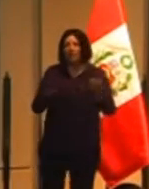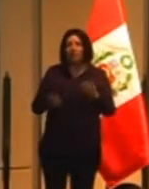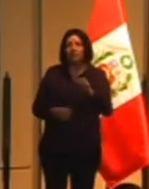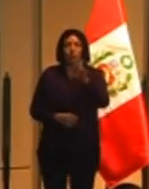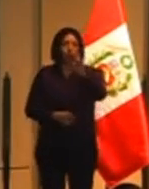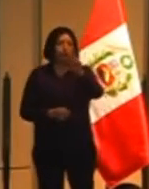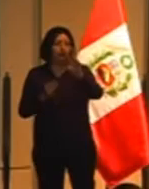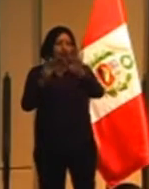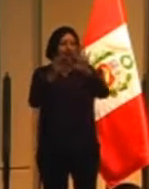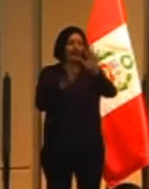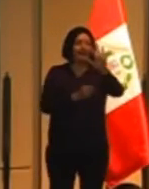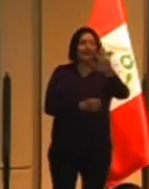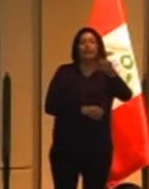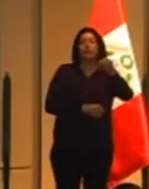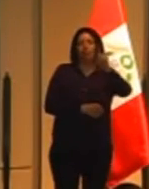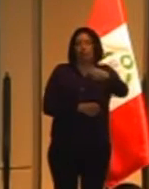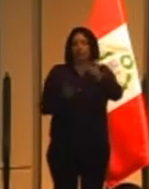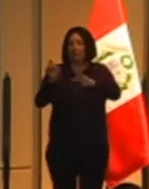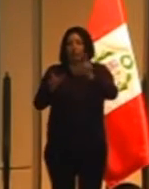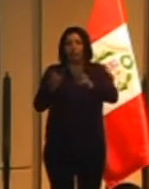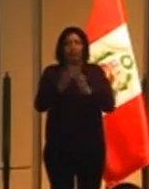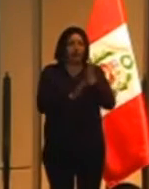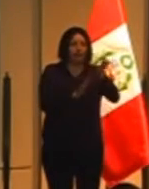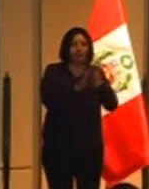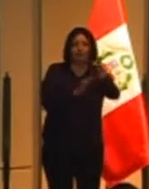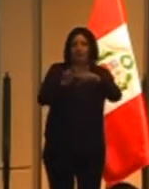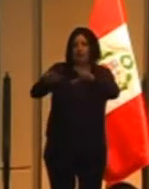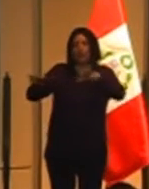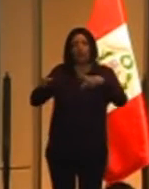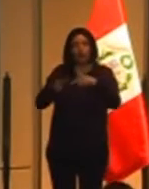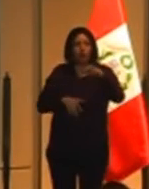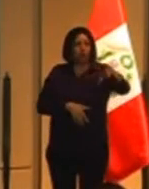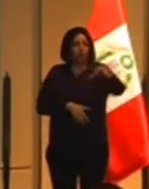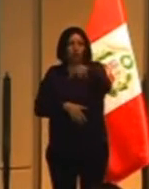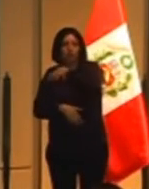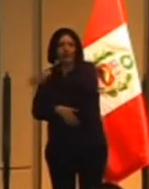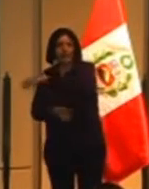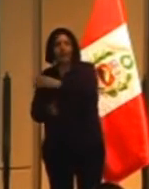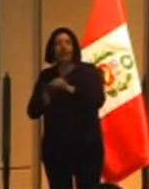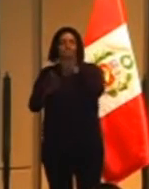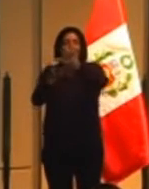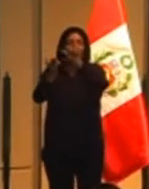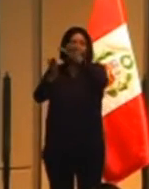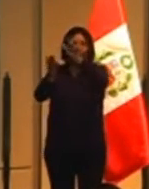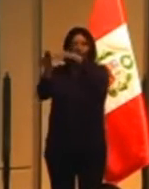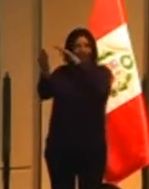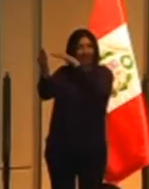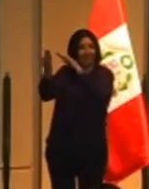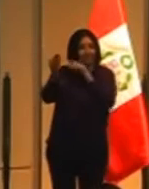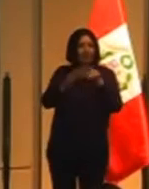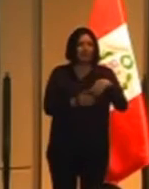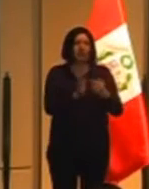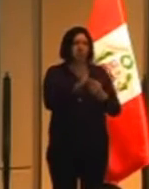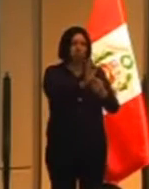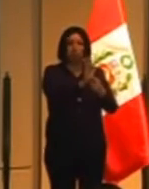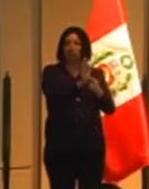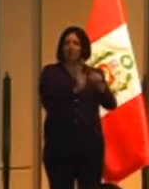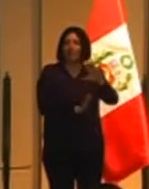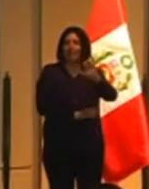275.000 personas que han visitado nuestras salas de arte. La sala Luis Miró Quesada Garland, que tiene una muestra espectacular de Cristina